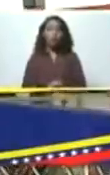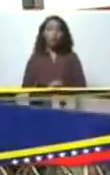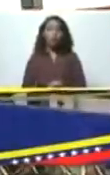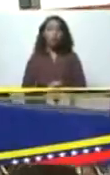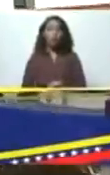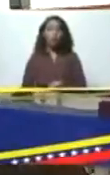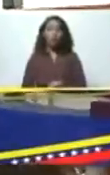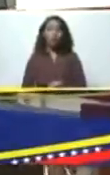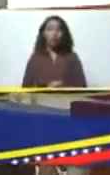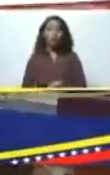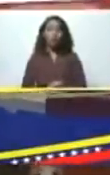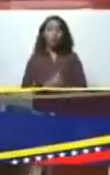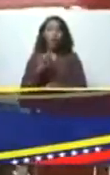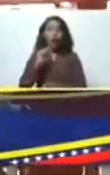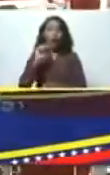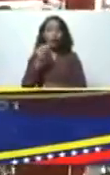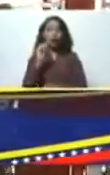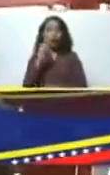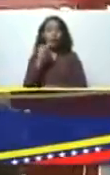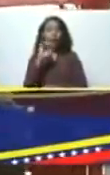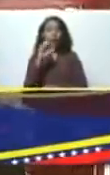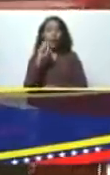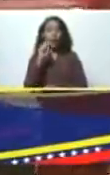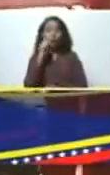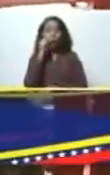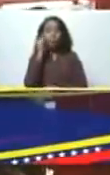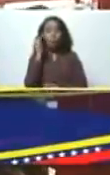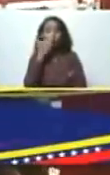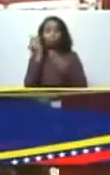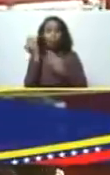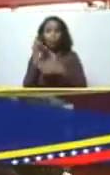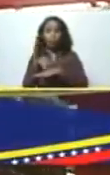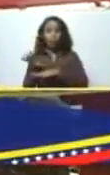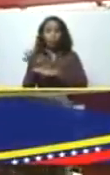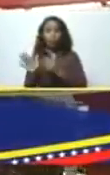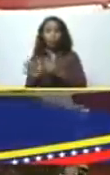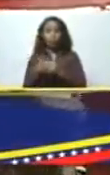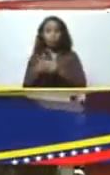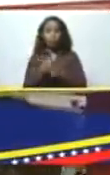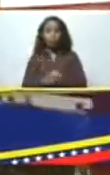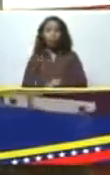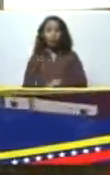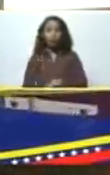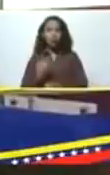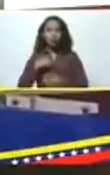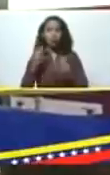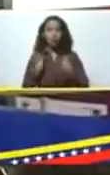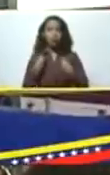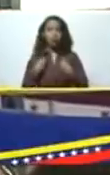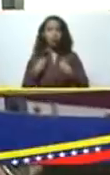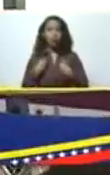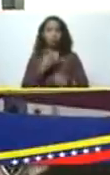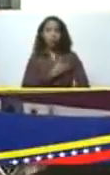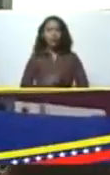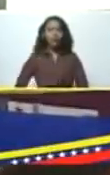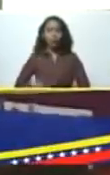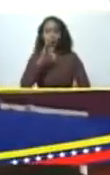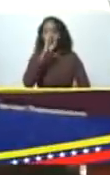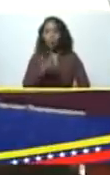Aquiles. Aquiles, entra para adentro. Aquiles. Déjalo. Así. Epa, Aquiles. Estamos en vivo, presidente. Estamos en vivo y